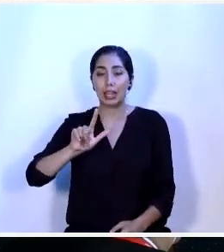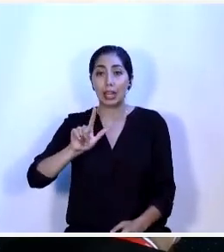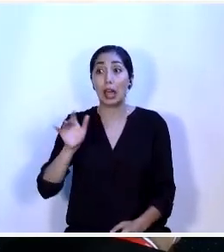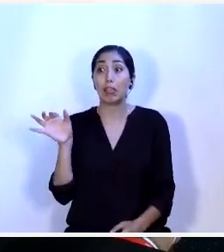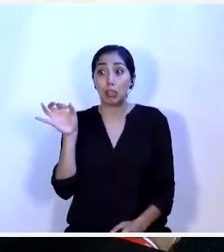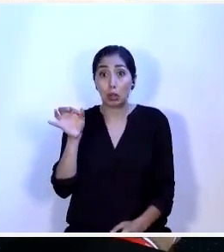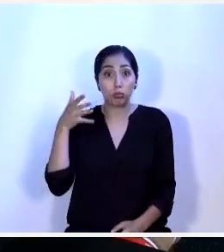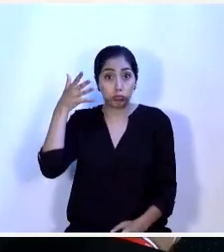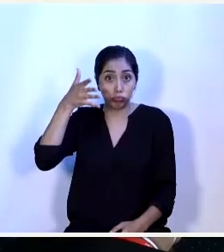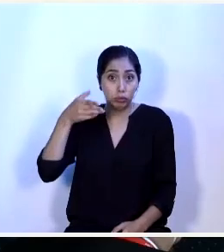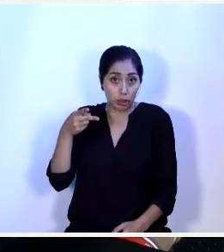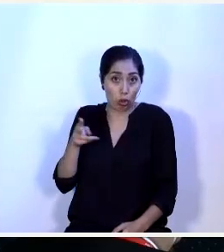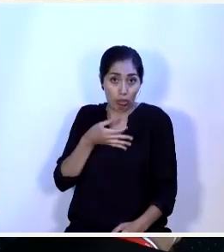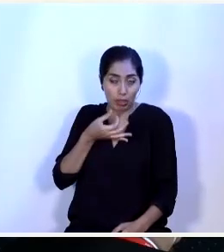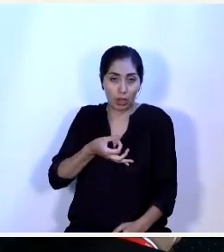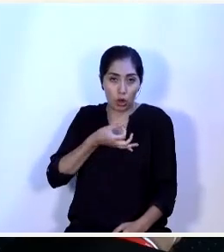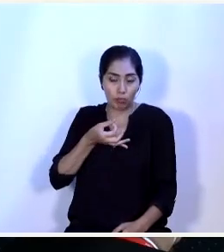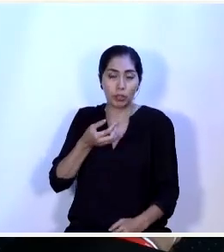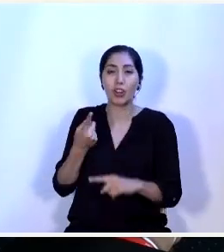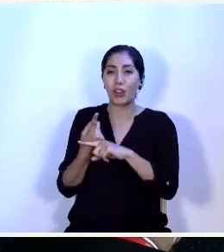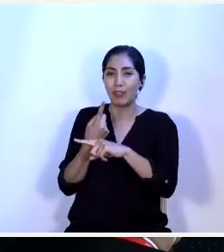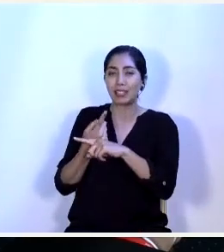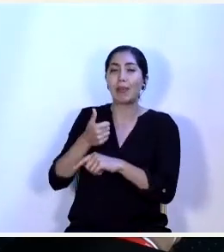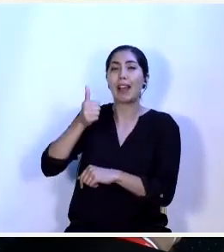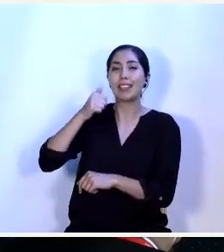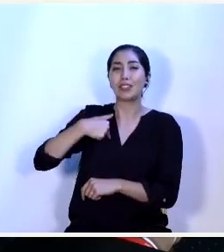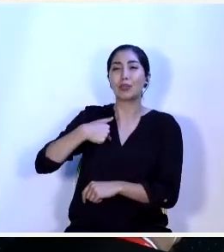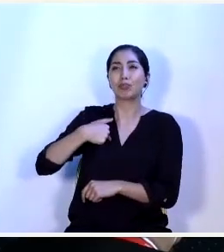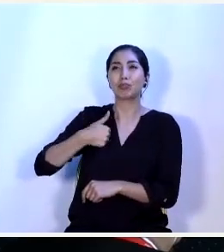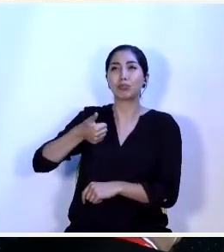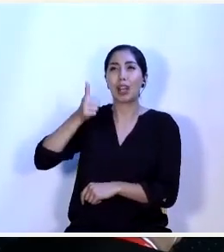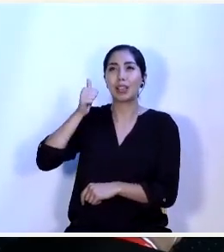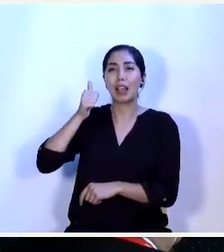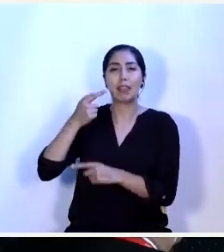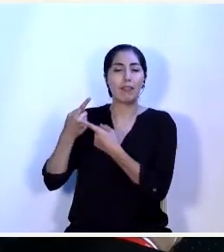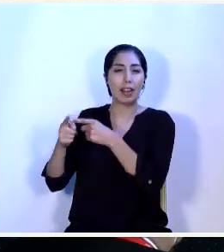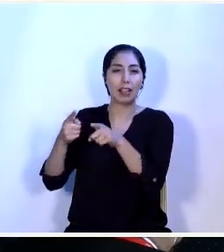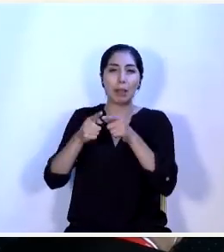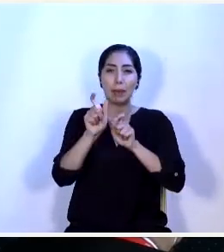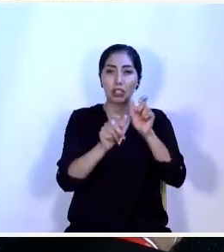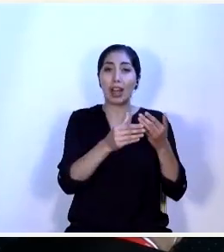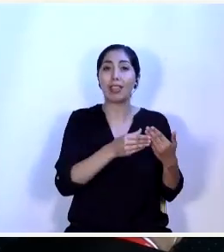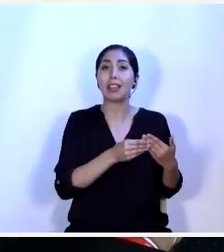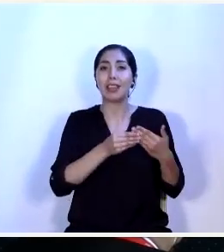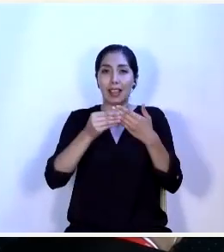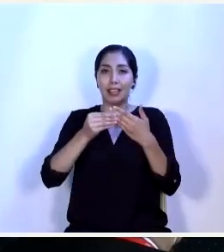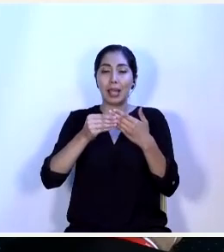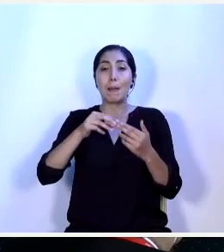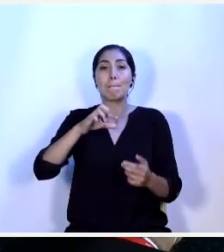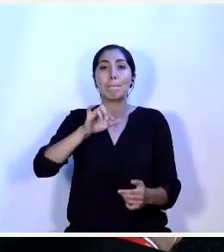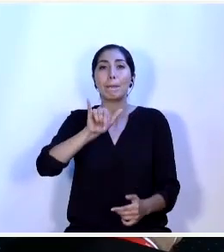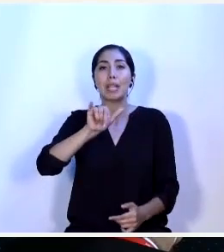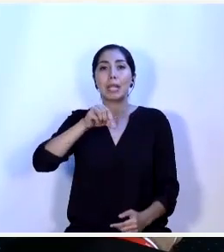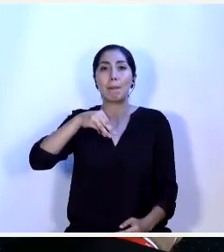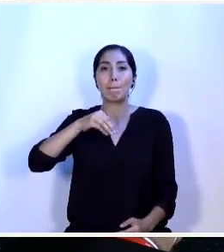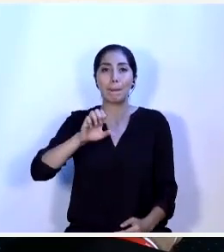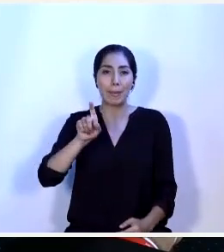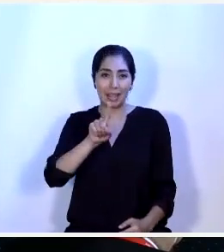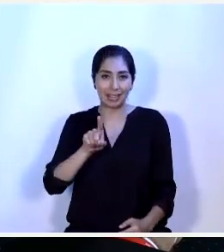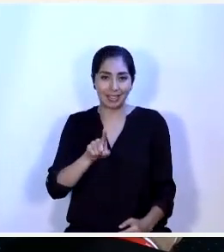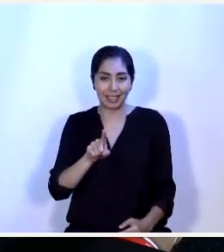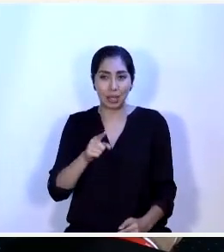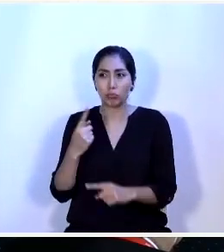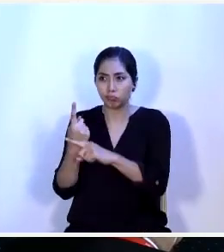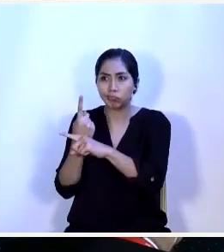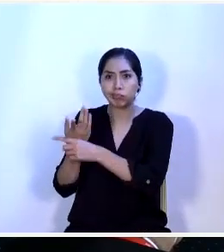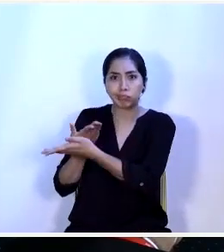discurso. Lo conversaba ayer con los diferentes dirigentes y dirigentes de las pymes. Una reforma